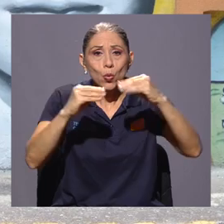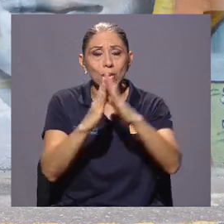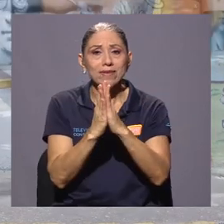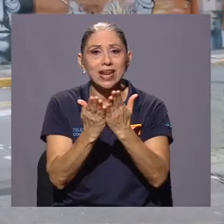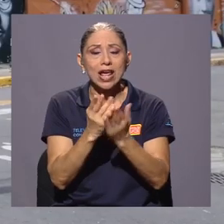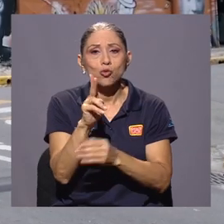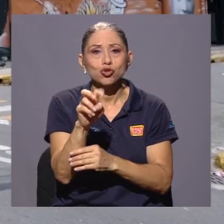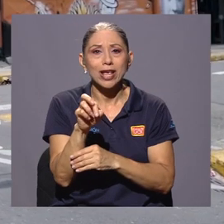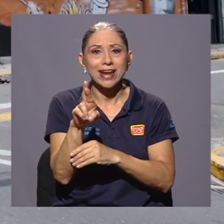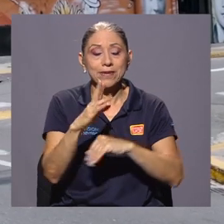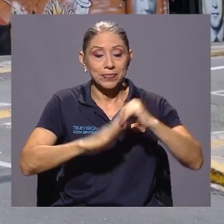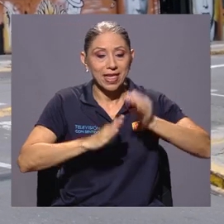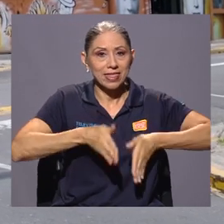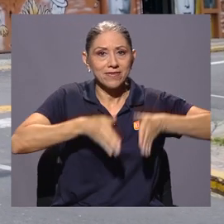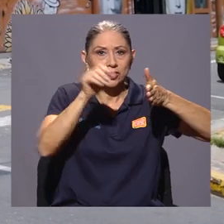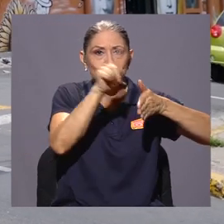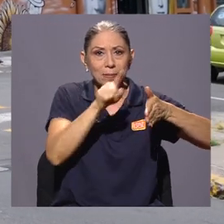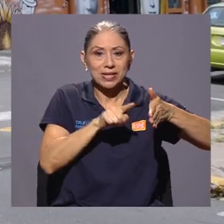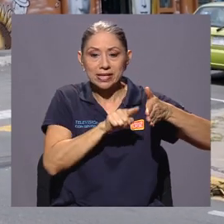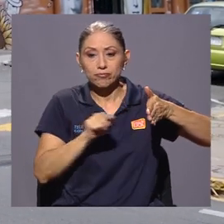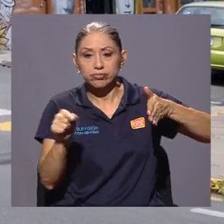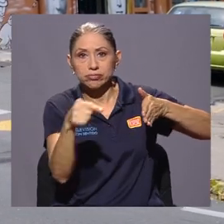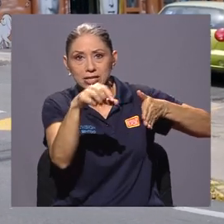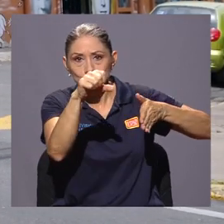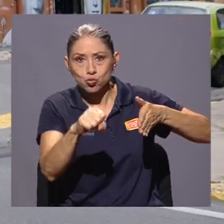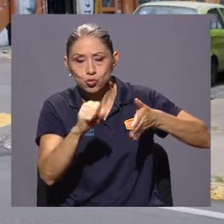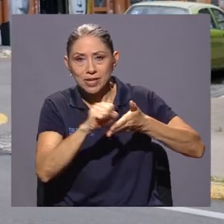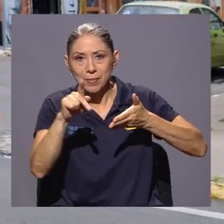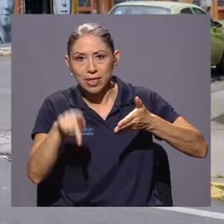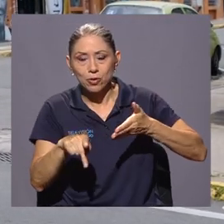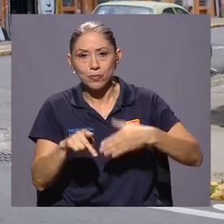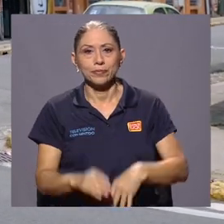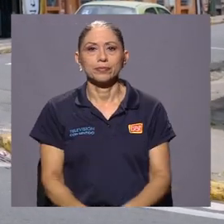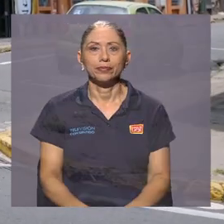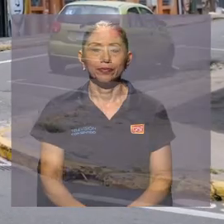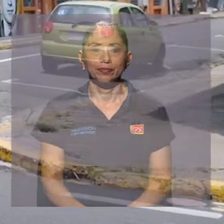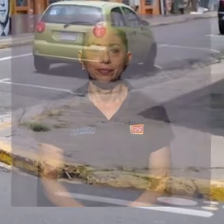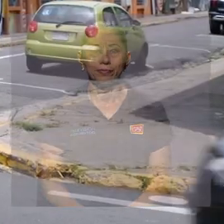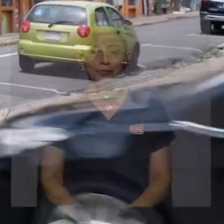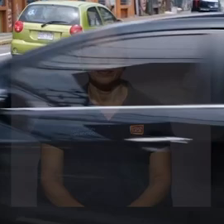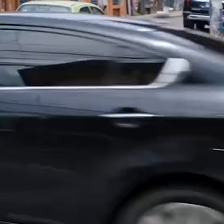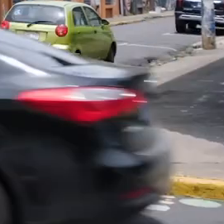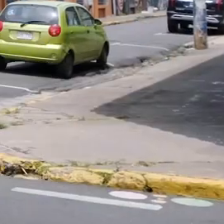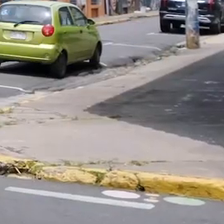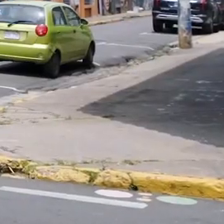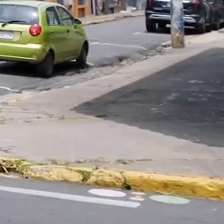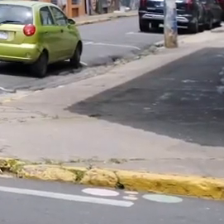UCR, ubicada al costado sur del edificio Saprissa en San Pedro de Montes de Oca.